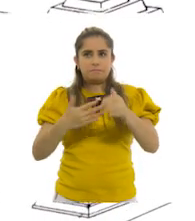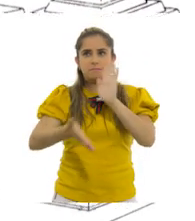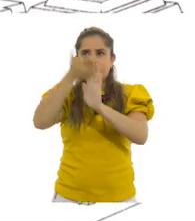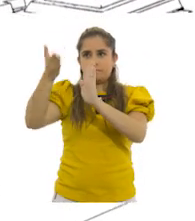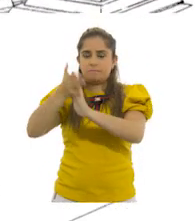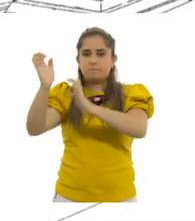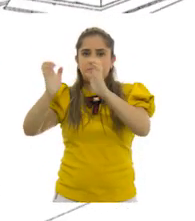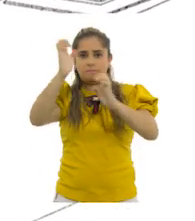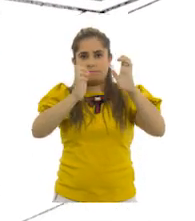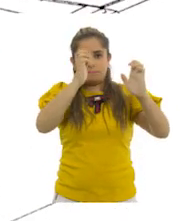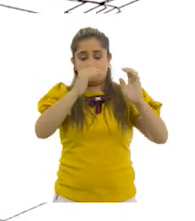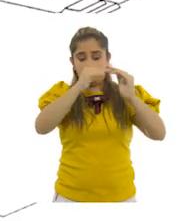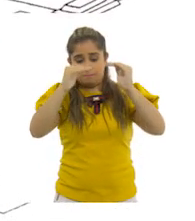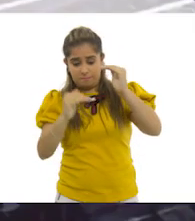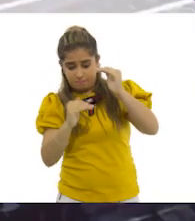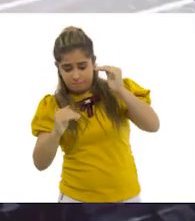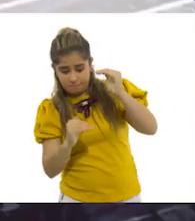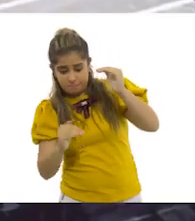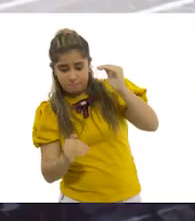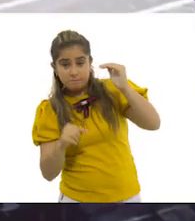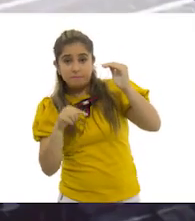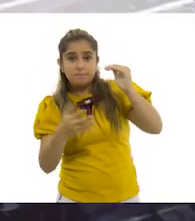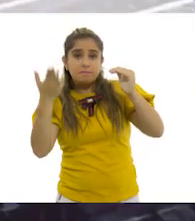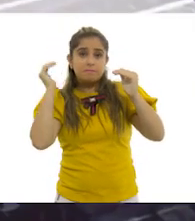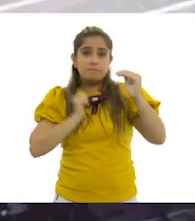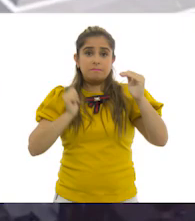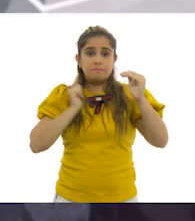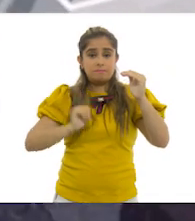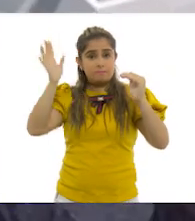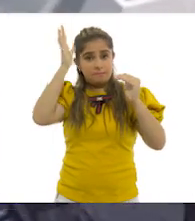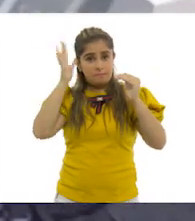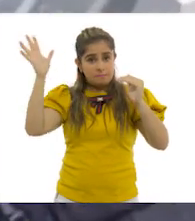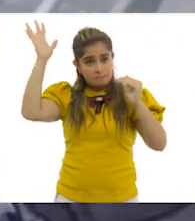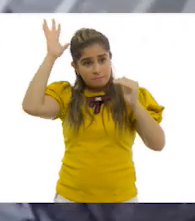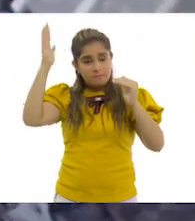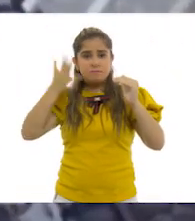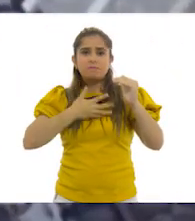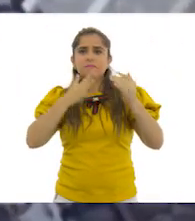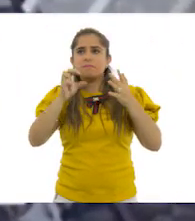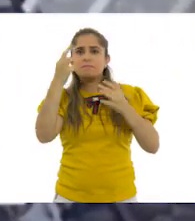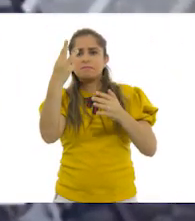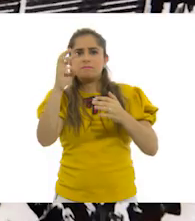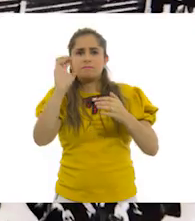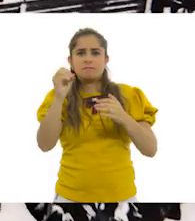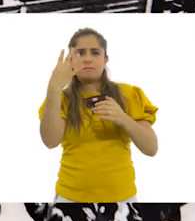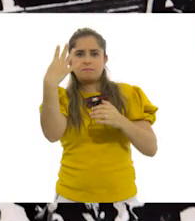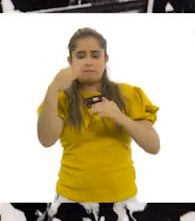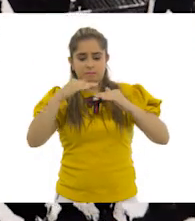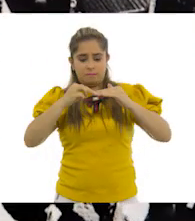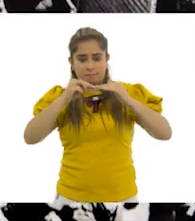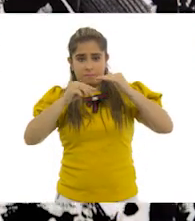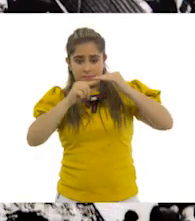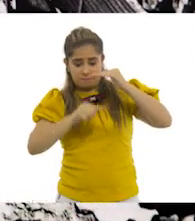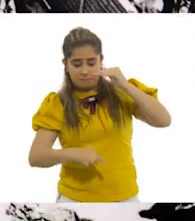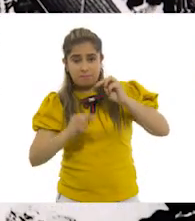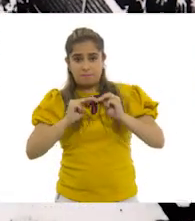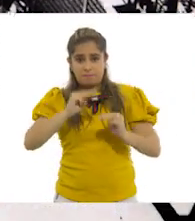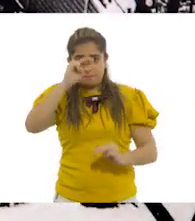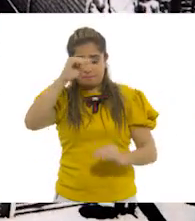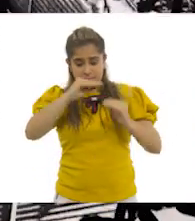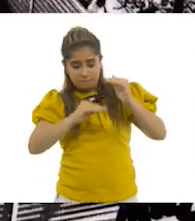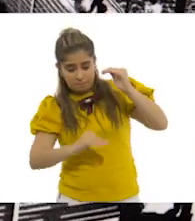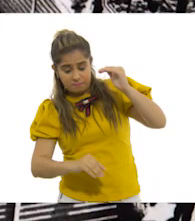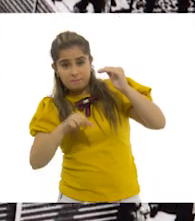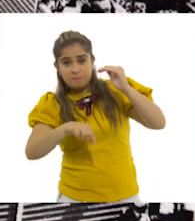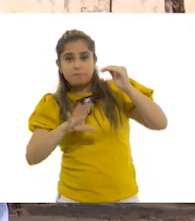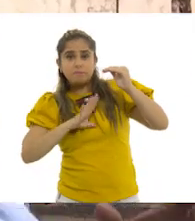llegar a la época prehispánica. Sí. Pero aquí donde estamos, abajo, a 3 o 4 metros de profundidad, vamos a encontrar diferentes niveles de